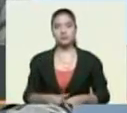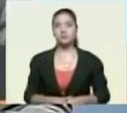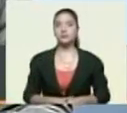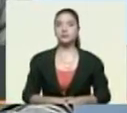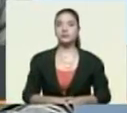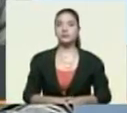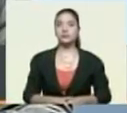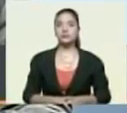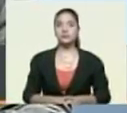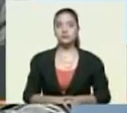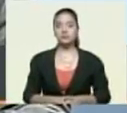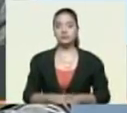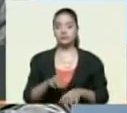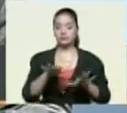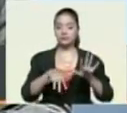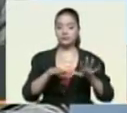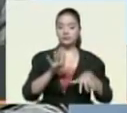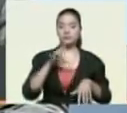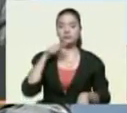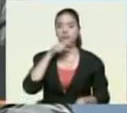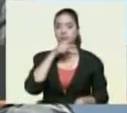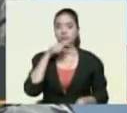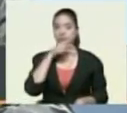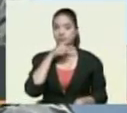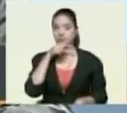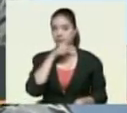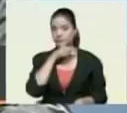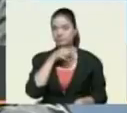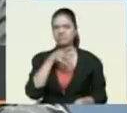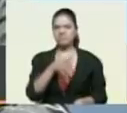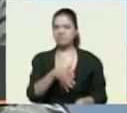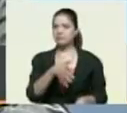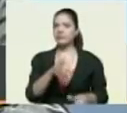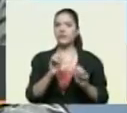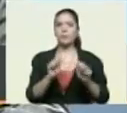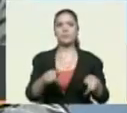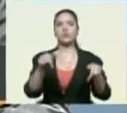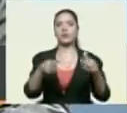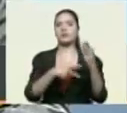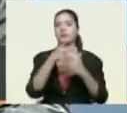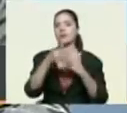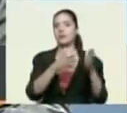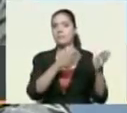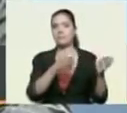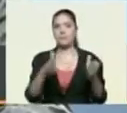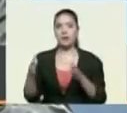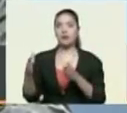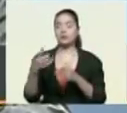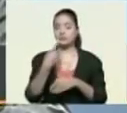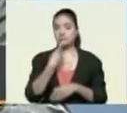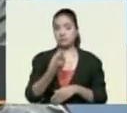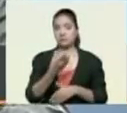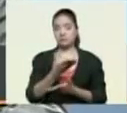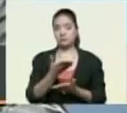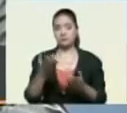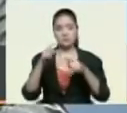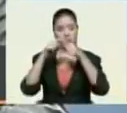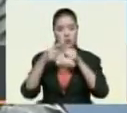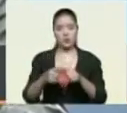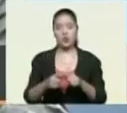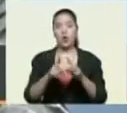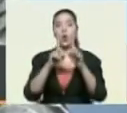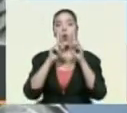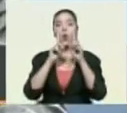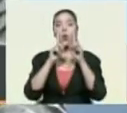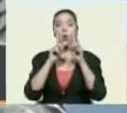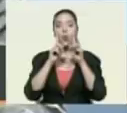¿verdad?, del 15 de octubre, cuando se dio este operativo que mencioné, la cifra de